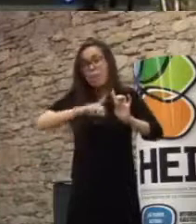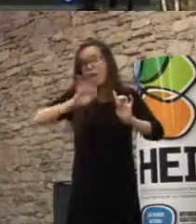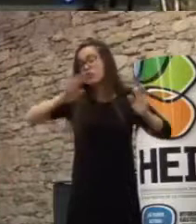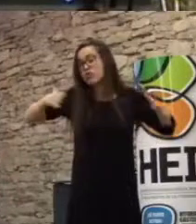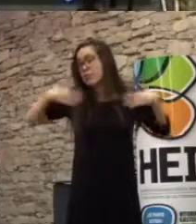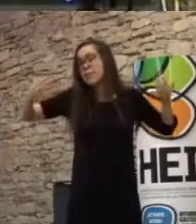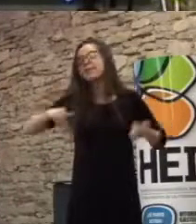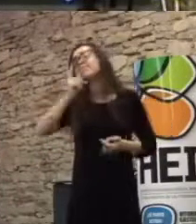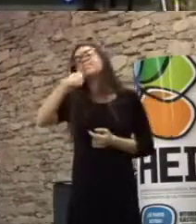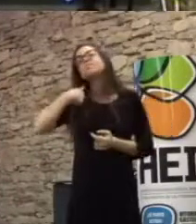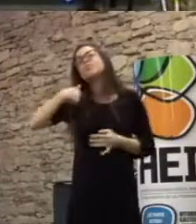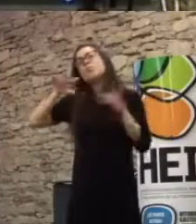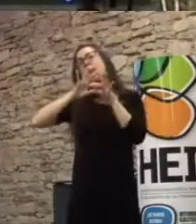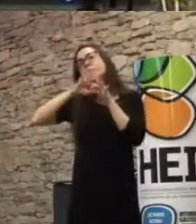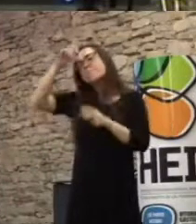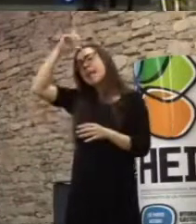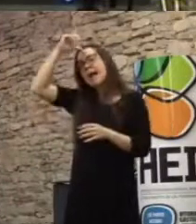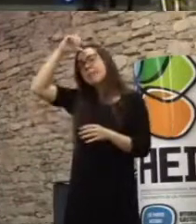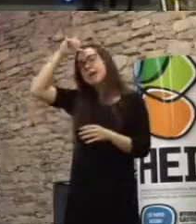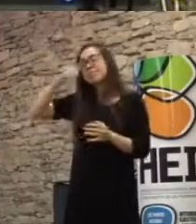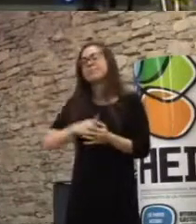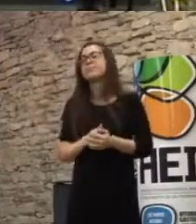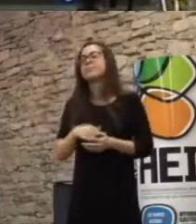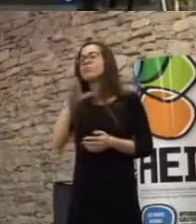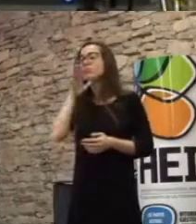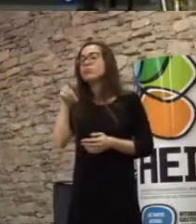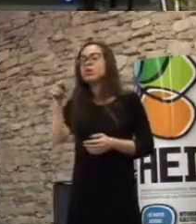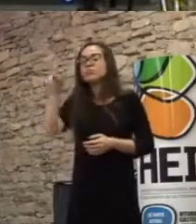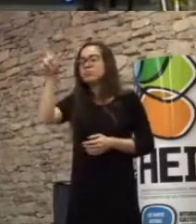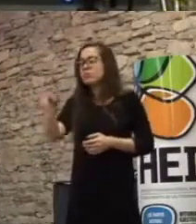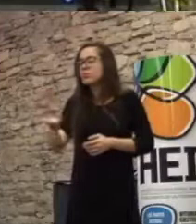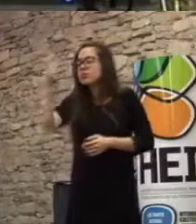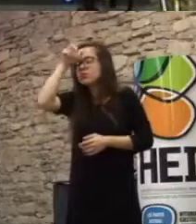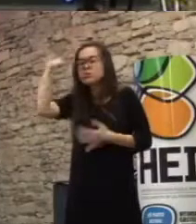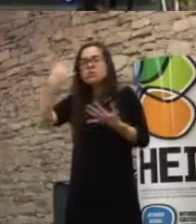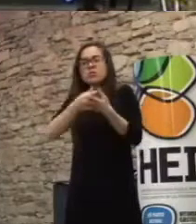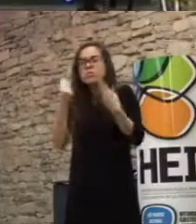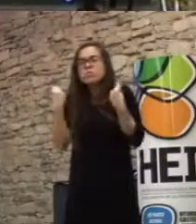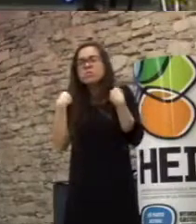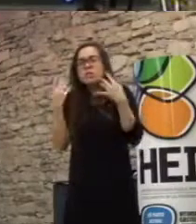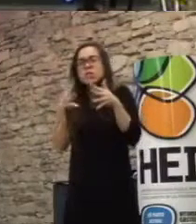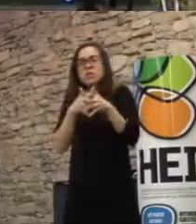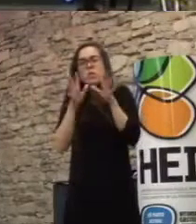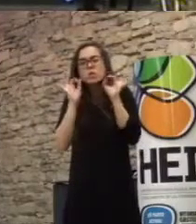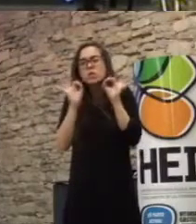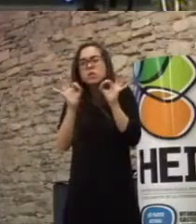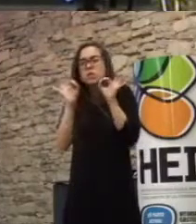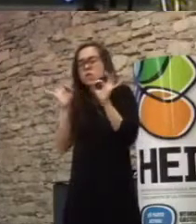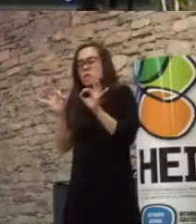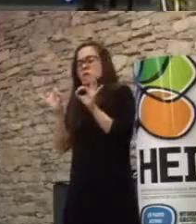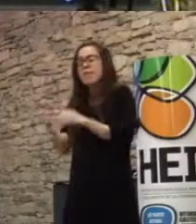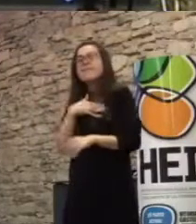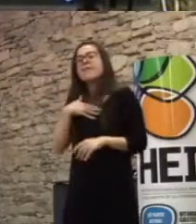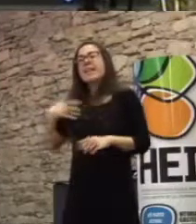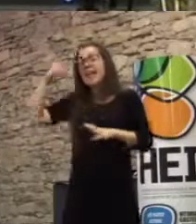le llamamos el alemán cuando yo estudiaba ingeniería le damos el alemán porque yo tenía su vida completamente estructurada no el tío decía mira yo voy a acabar ingeniería ingeniería